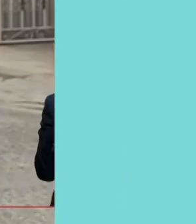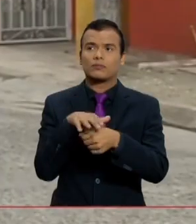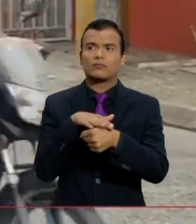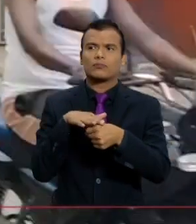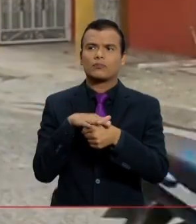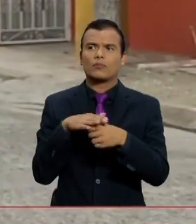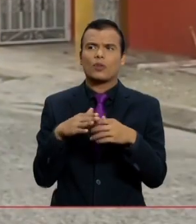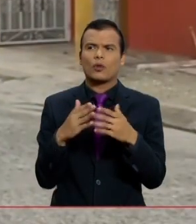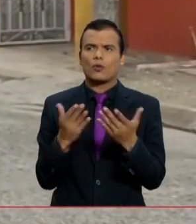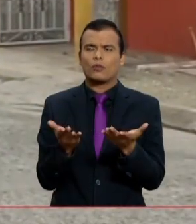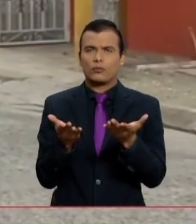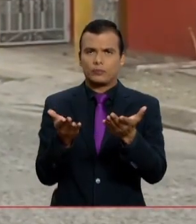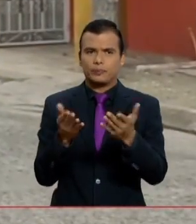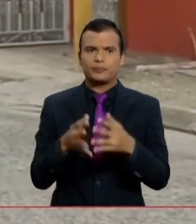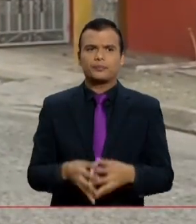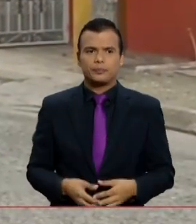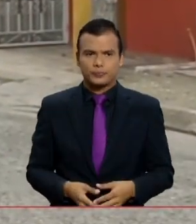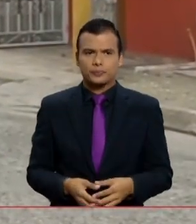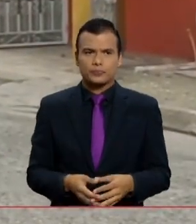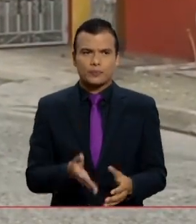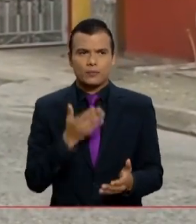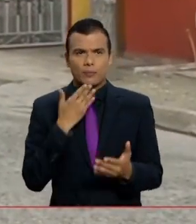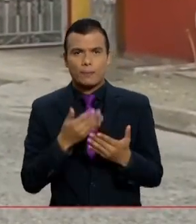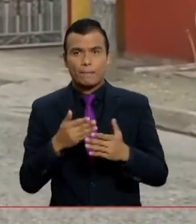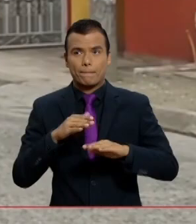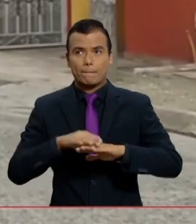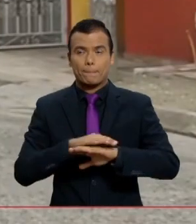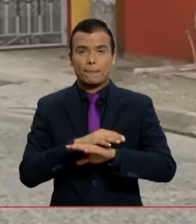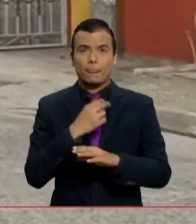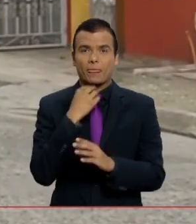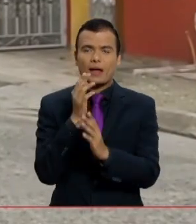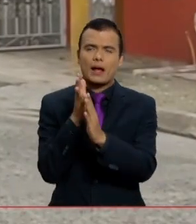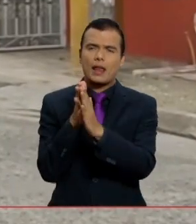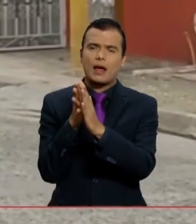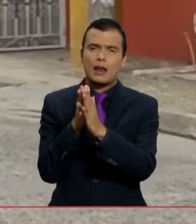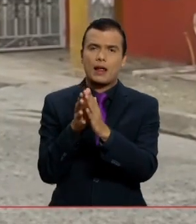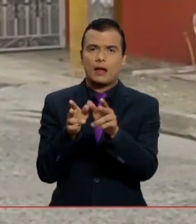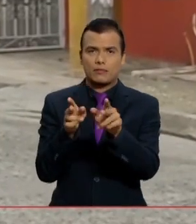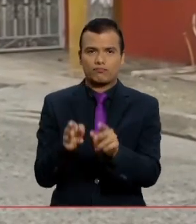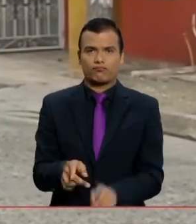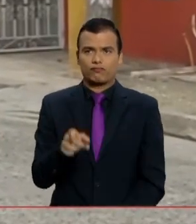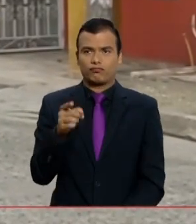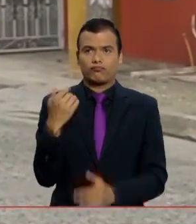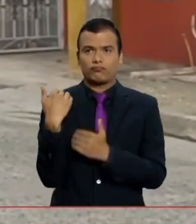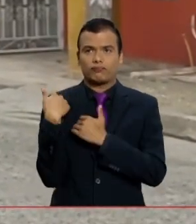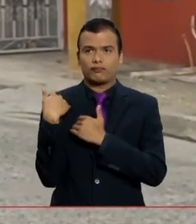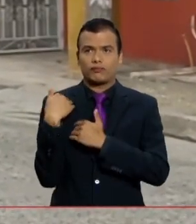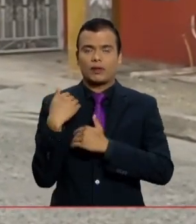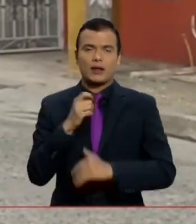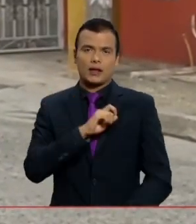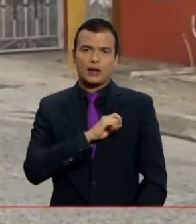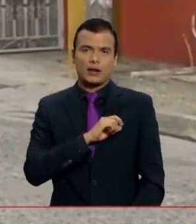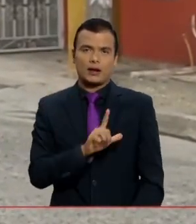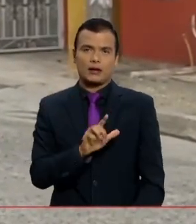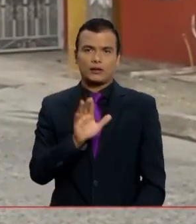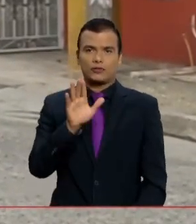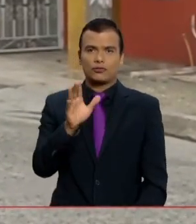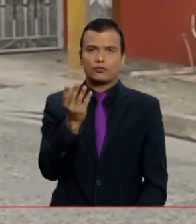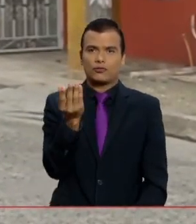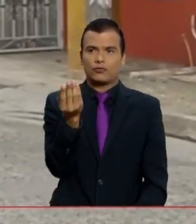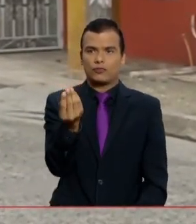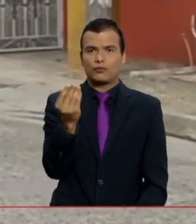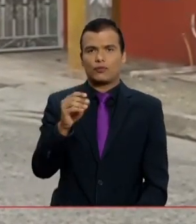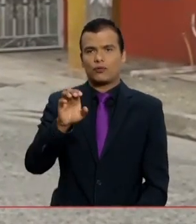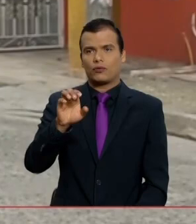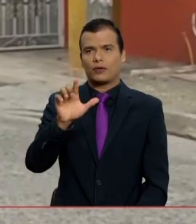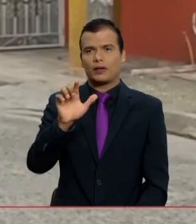Muy buenas tardes. En un audio, quien sería un vocero de este frente, el Frente Occidental Omar Gómez del ELN,